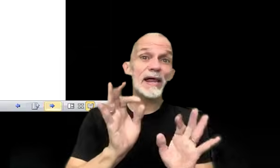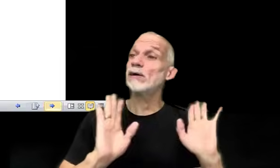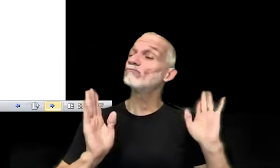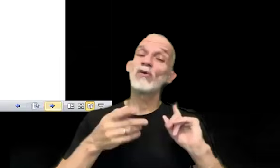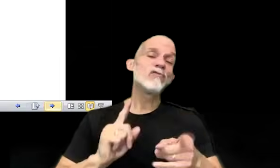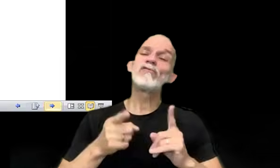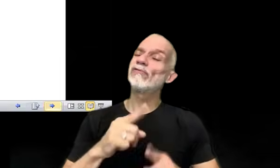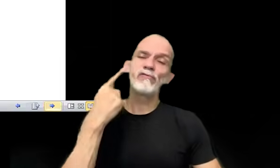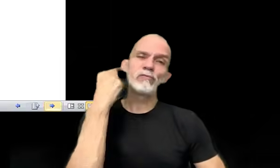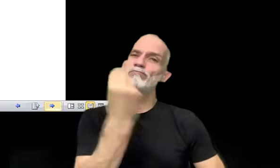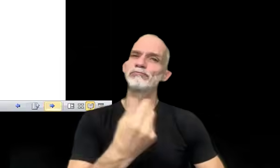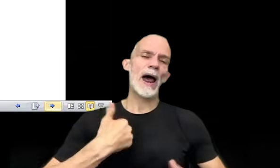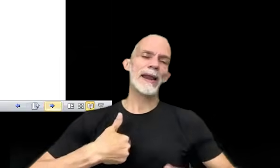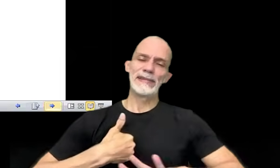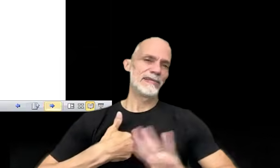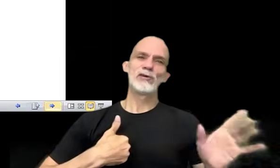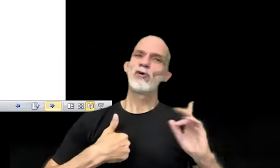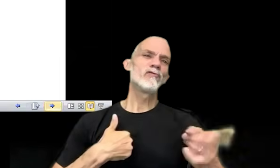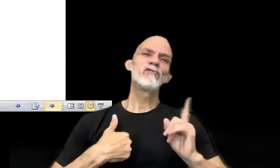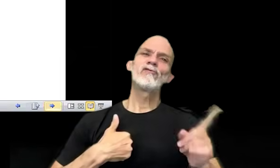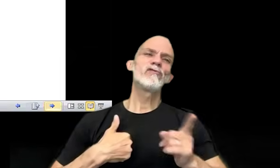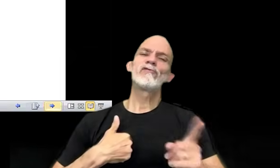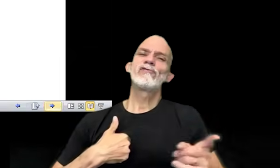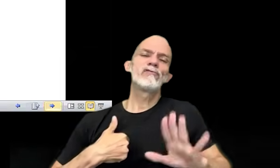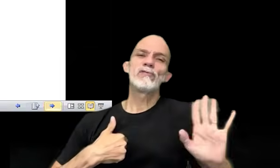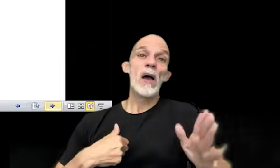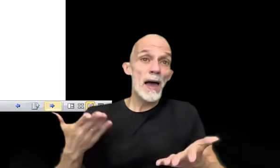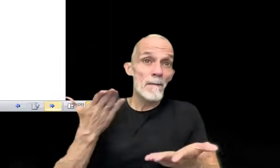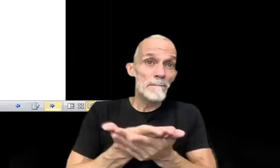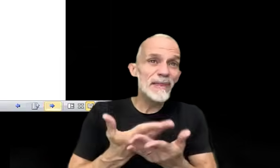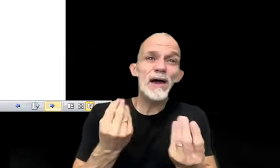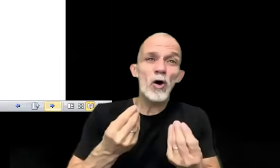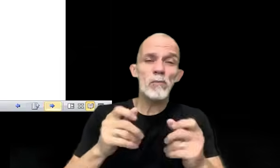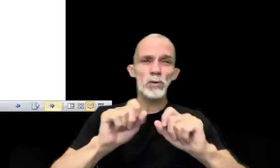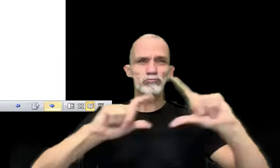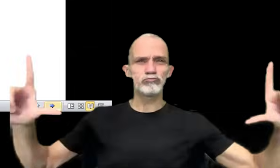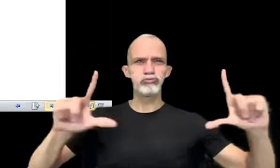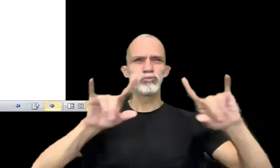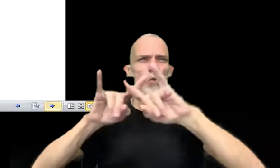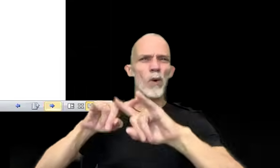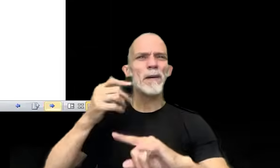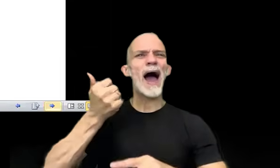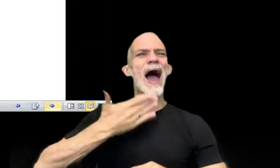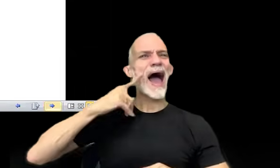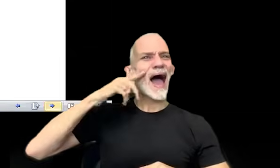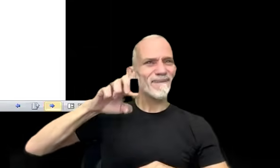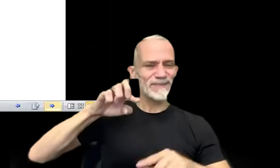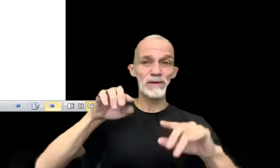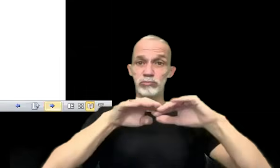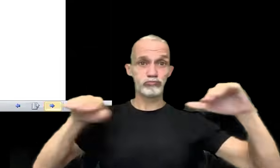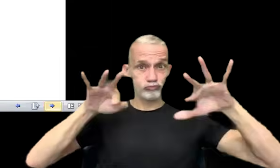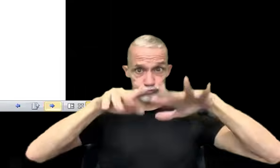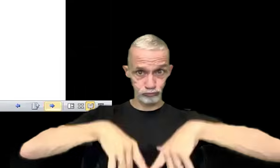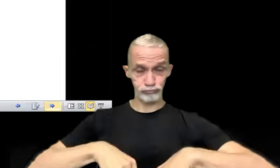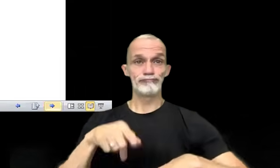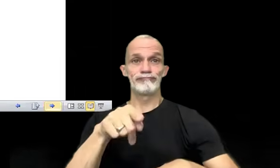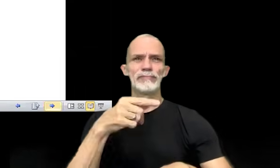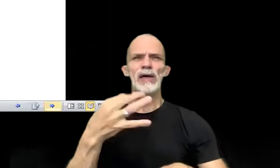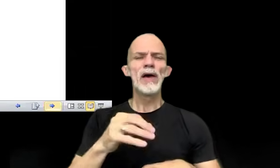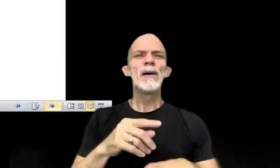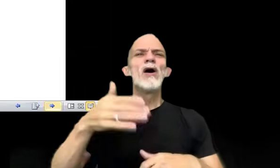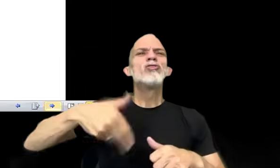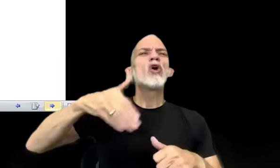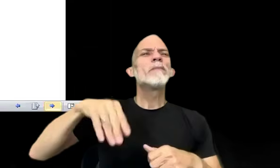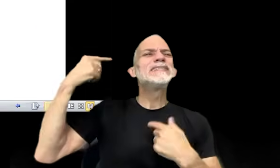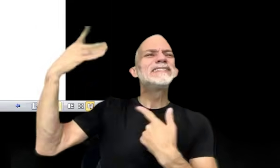pide, se sigue siendo residente fiscal argentino. La petición se hace a través del portal de AFIP se debe denunciar